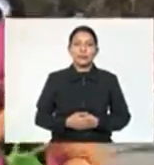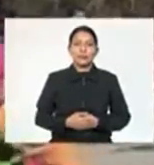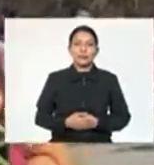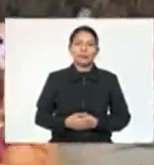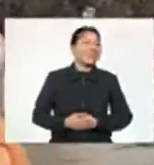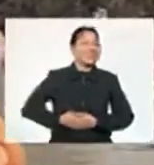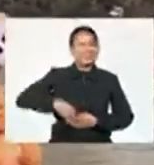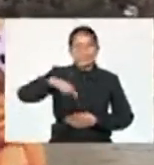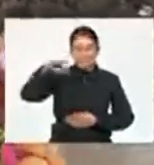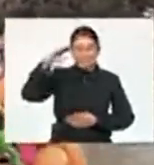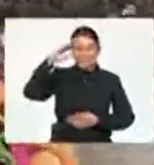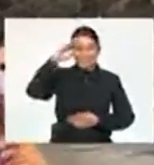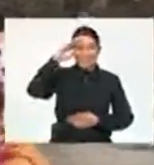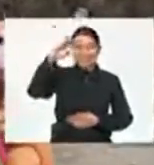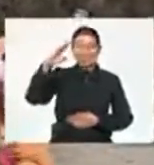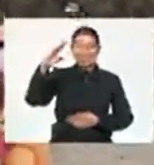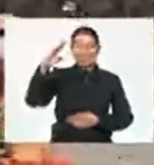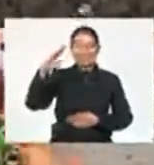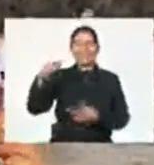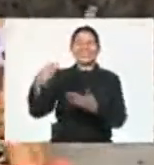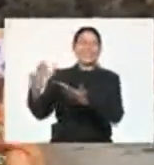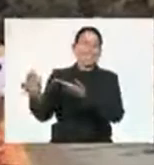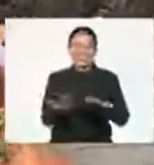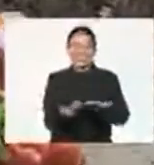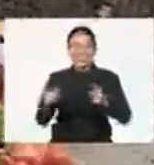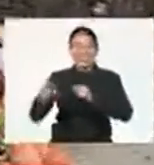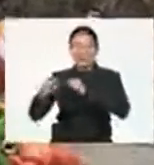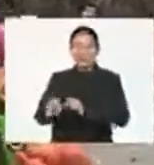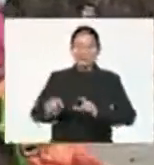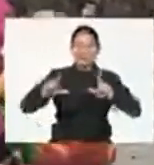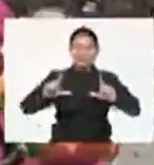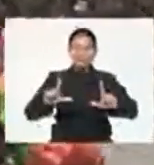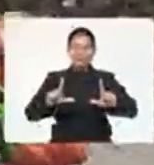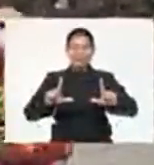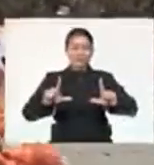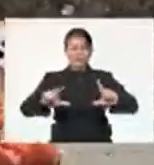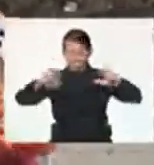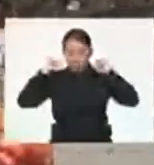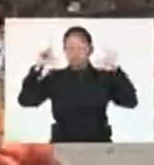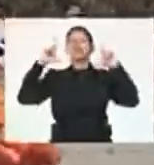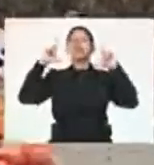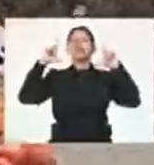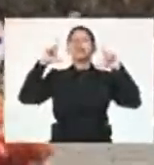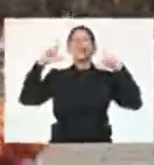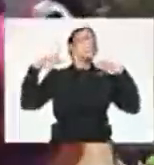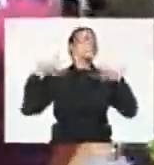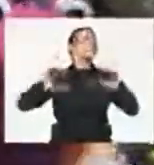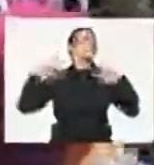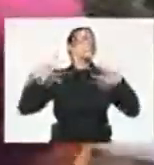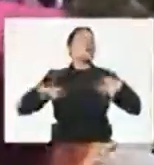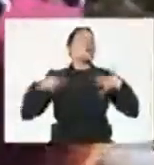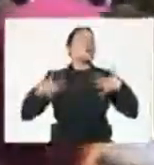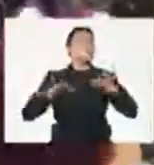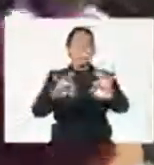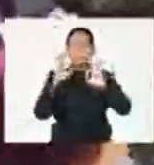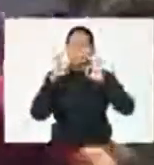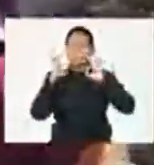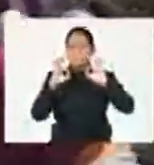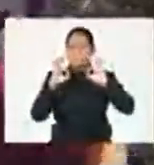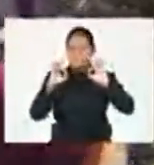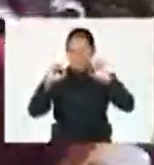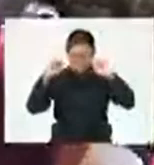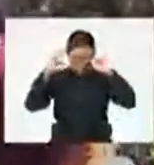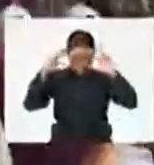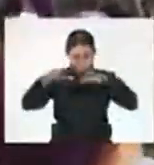¡Oh! ¡Hola! Y bienvenidos a otro episodio más del impresionante, fantástico, maravilloso y